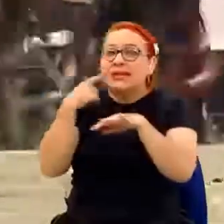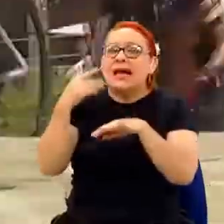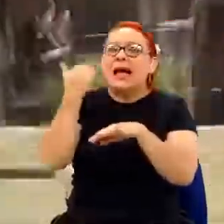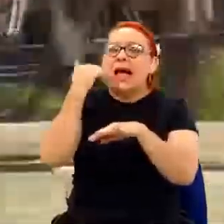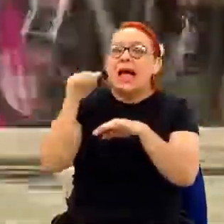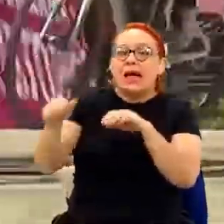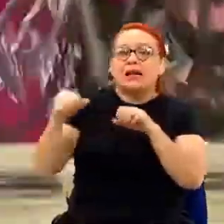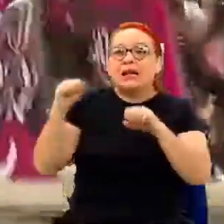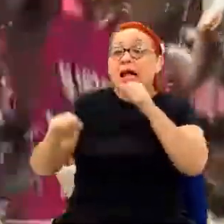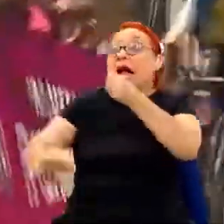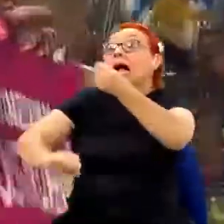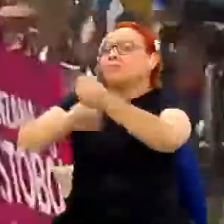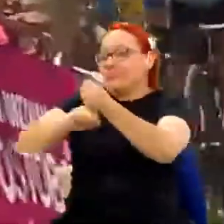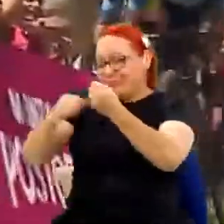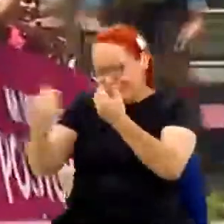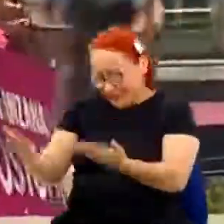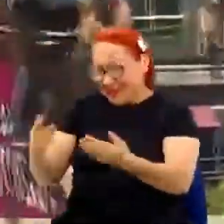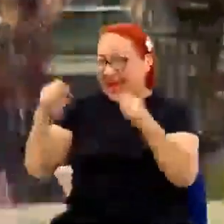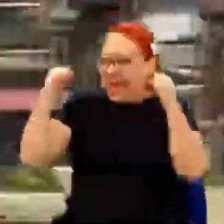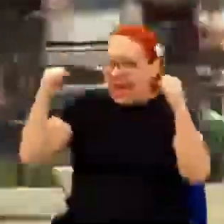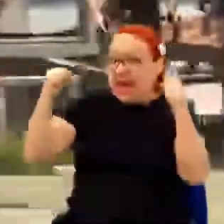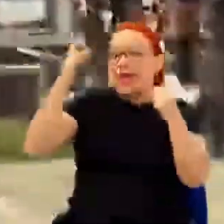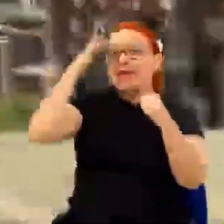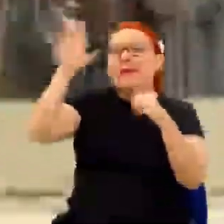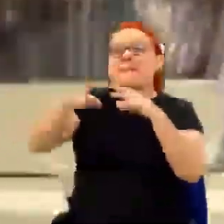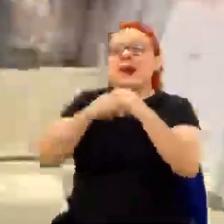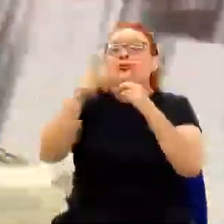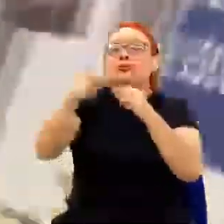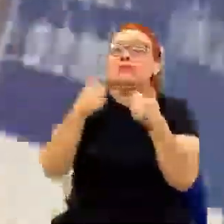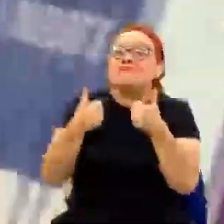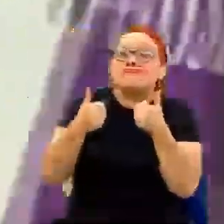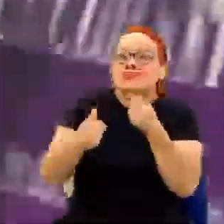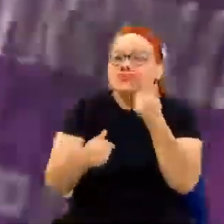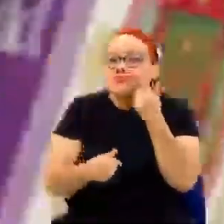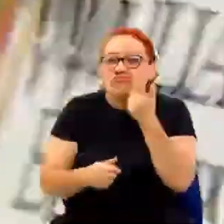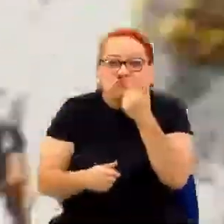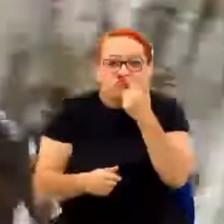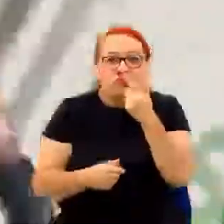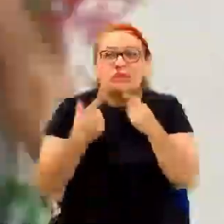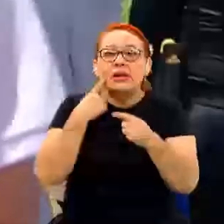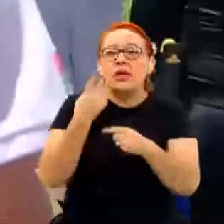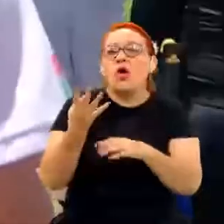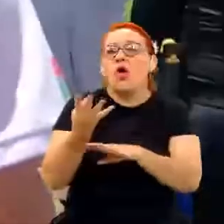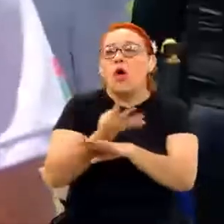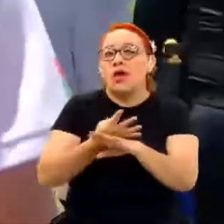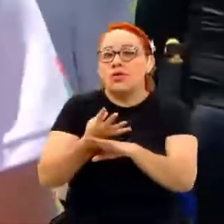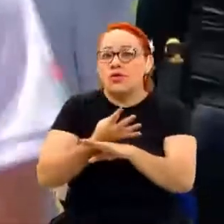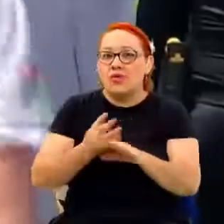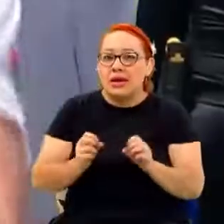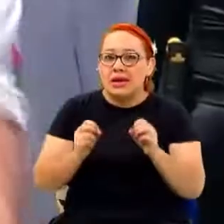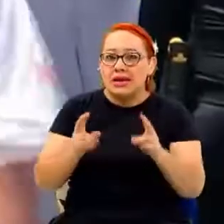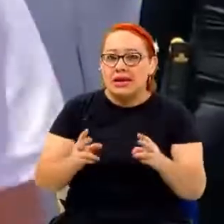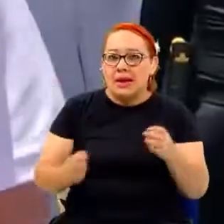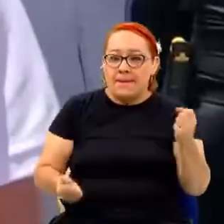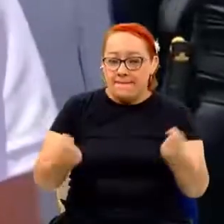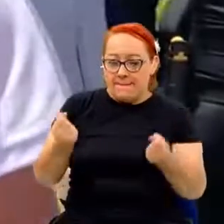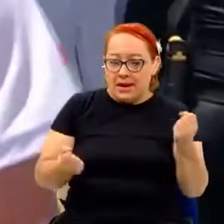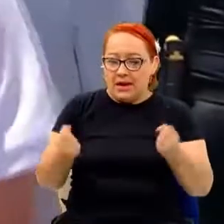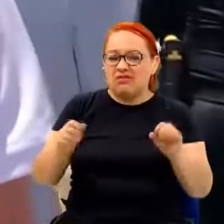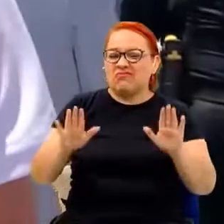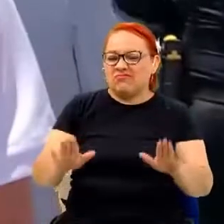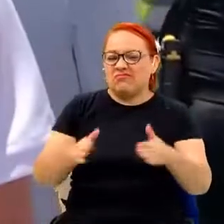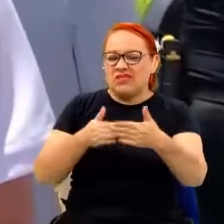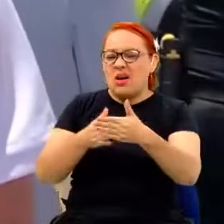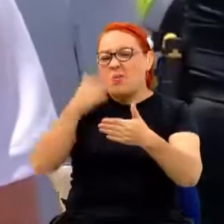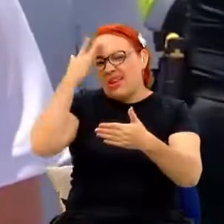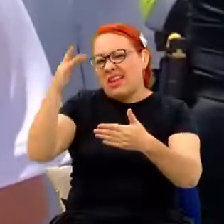chicas, que las apoyen y sobre todo que disfruten de estos 3-4 horas de receso vehicular, pero de un show